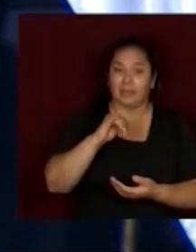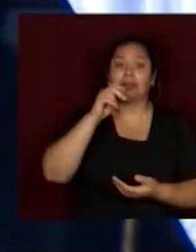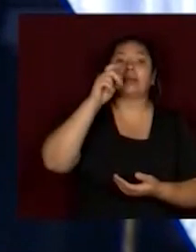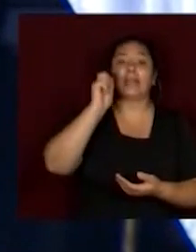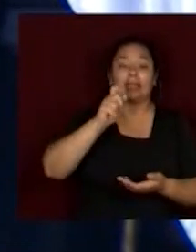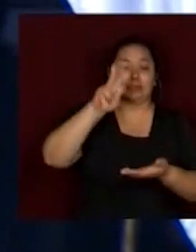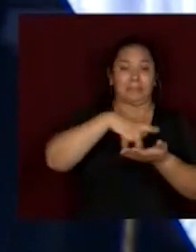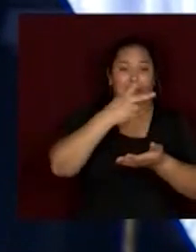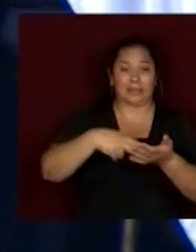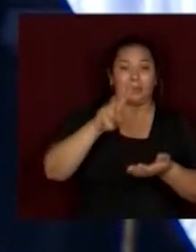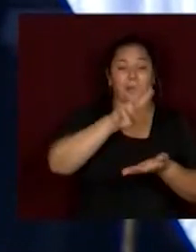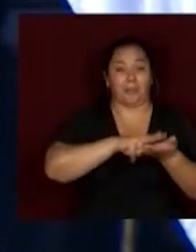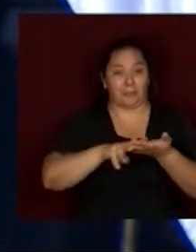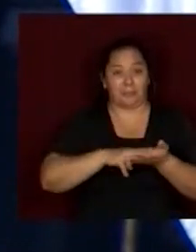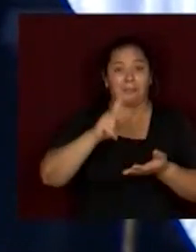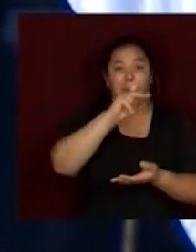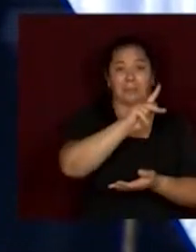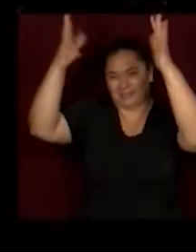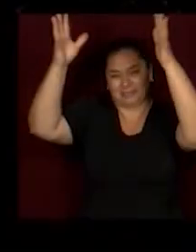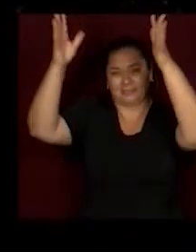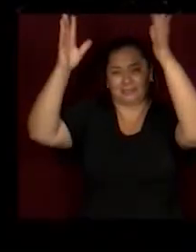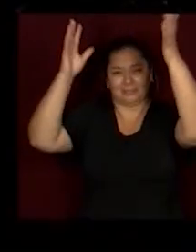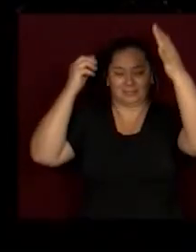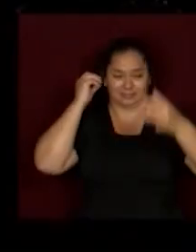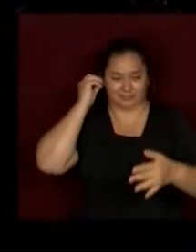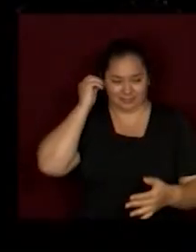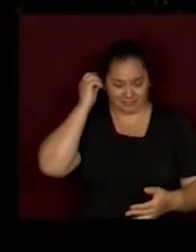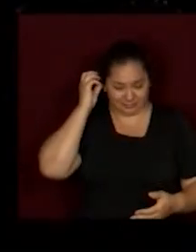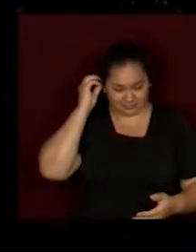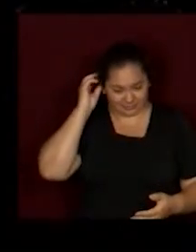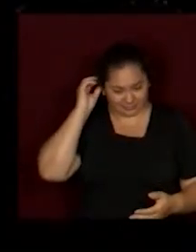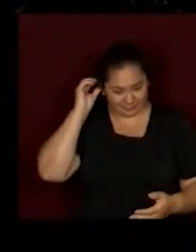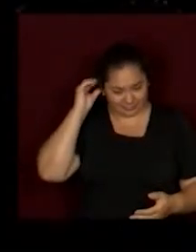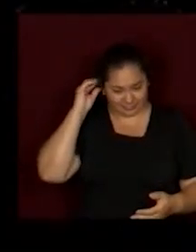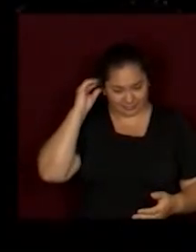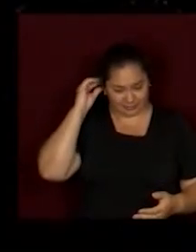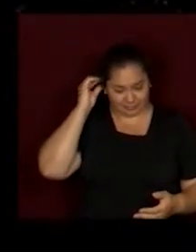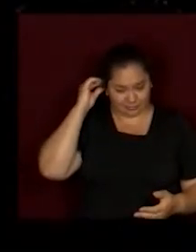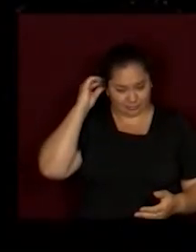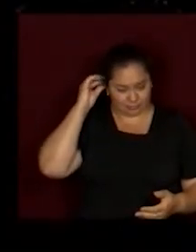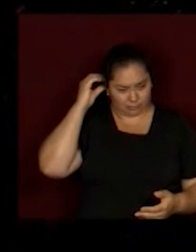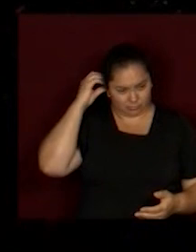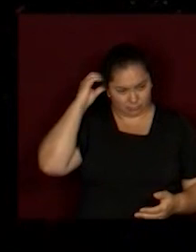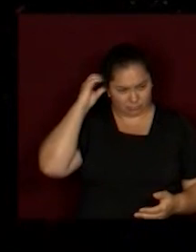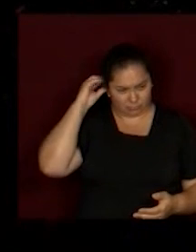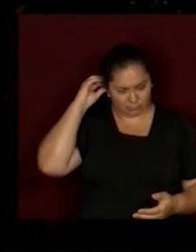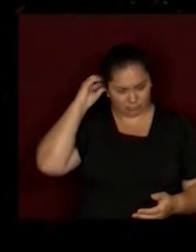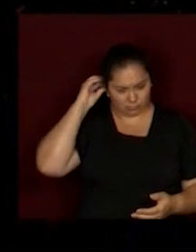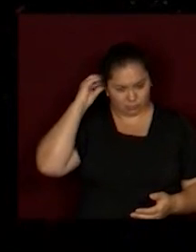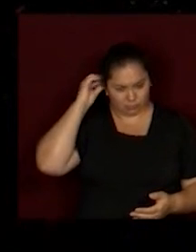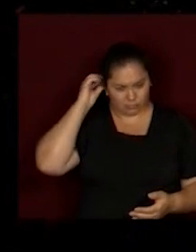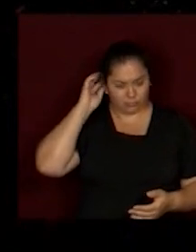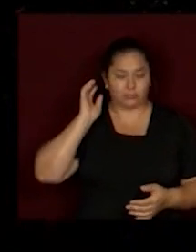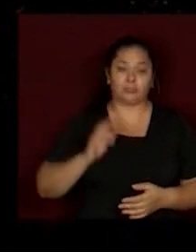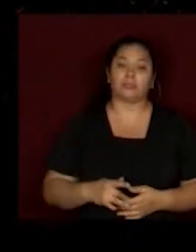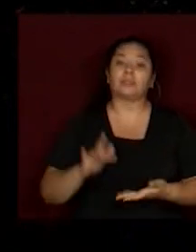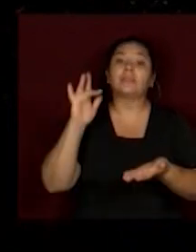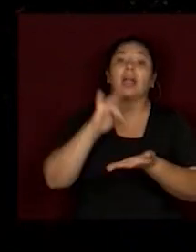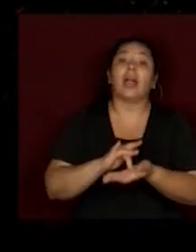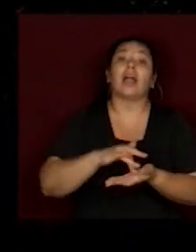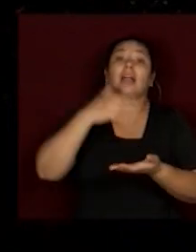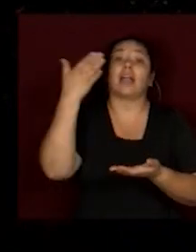contenido porque ahí está la esperanza ahí está la convergencia Y para muestra este